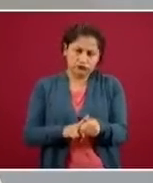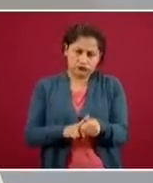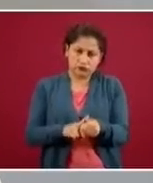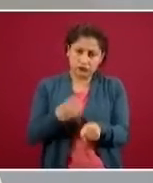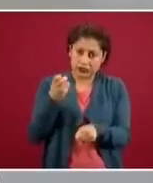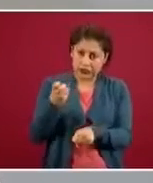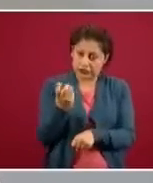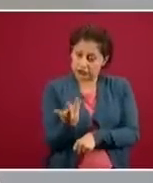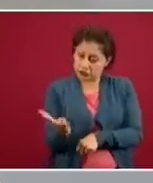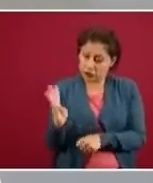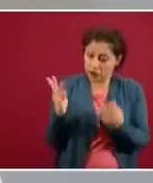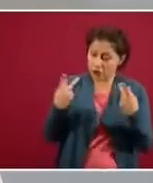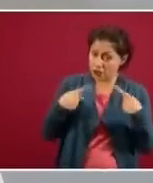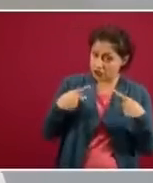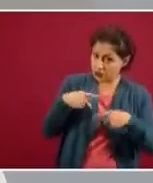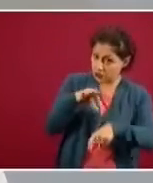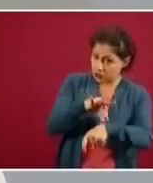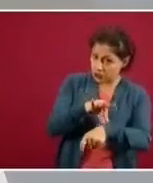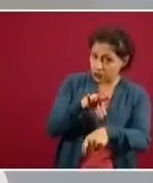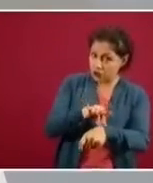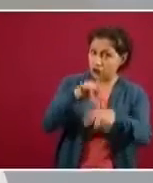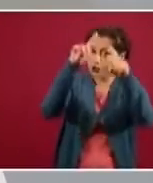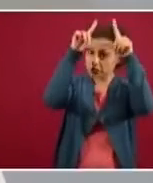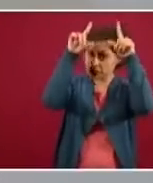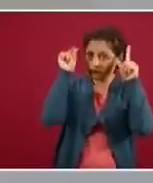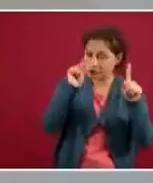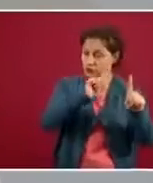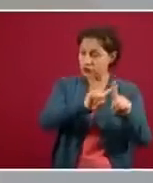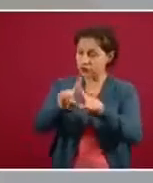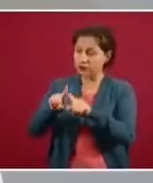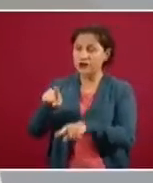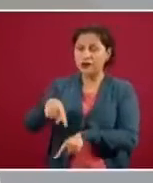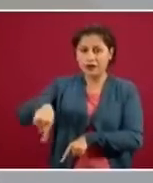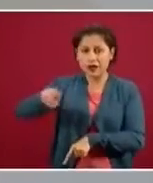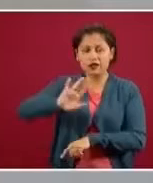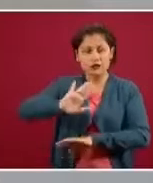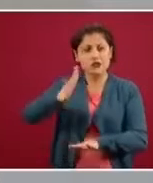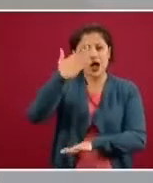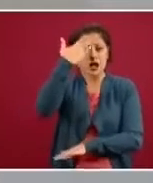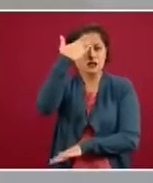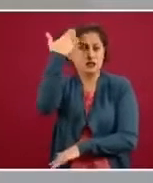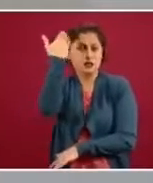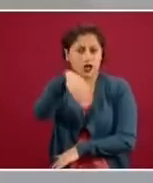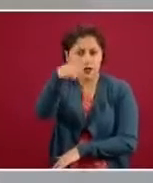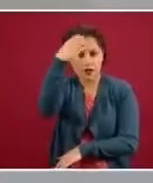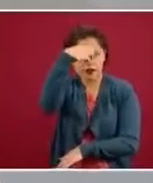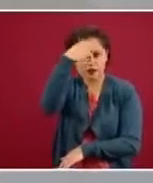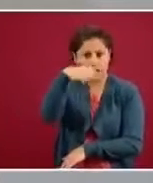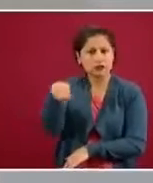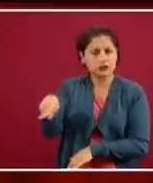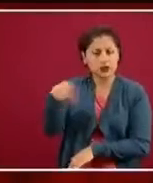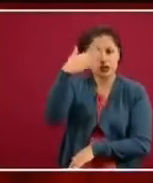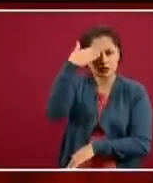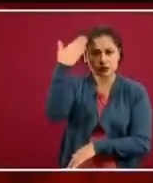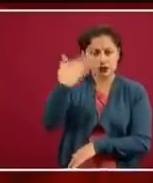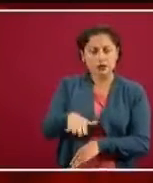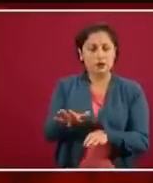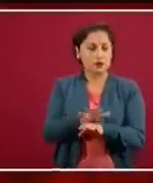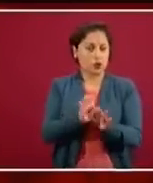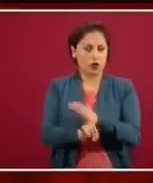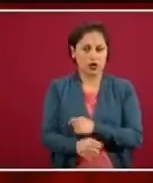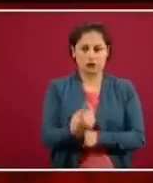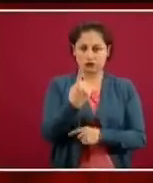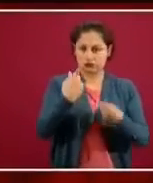la profesión médica. El personal de salud directamente atendiendo a un paciente tiene la obligación